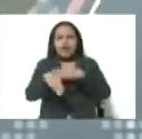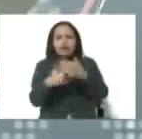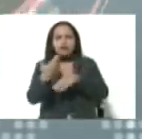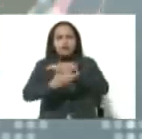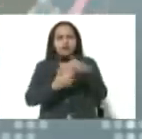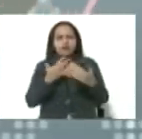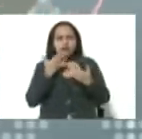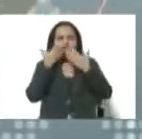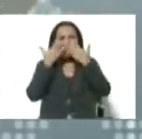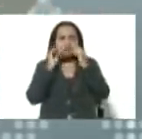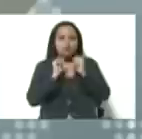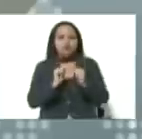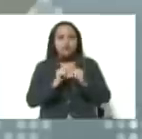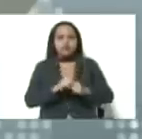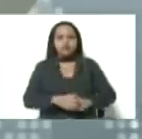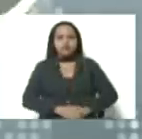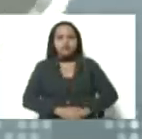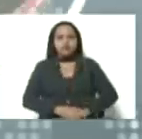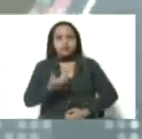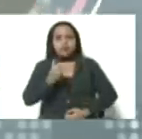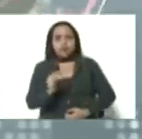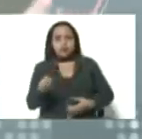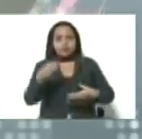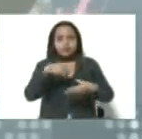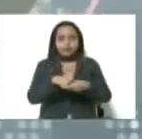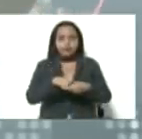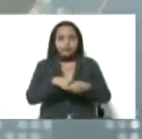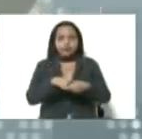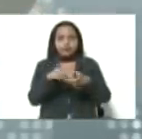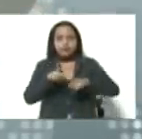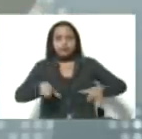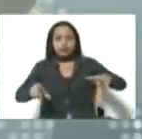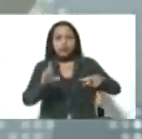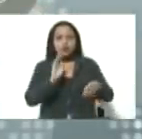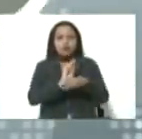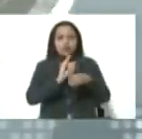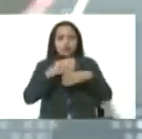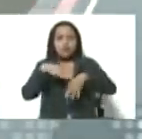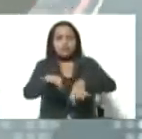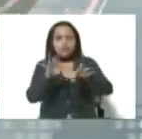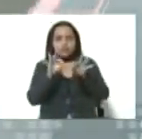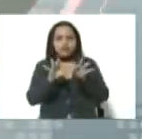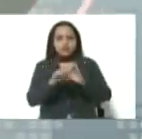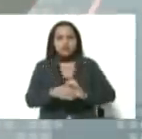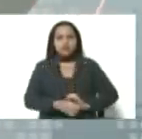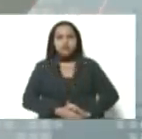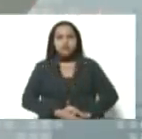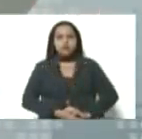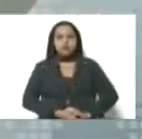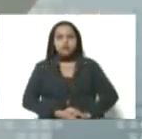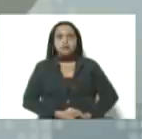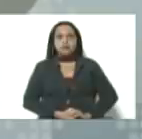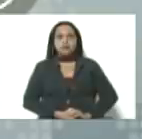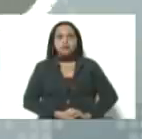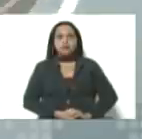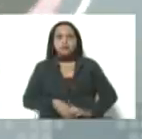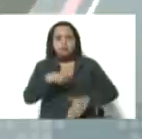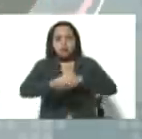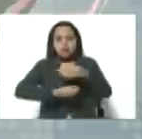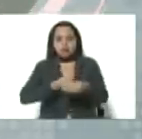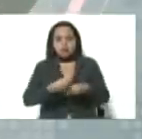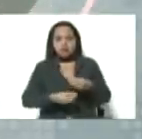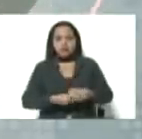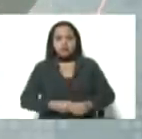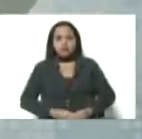respiratoria severa y fue ingresada en la unidad de cuidados intensivos para proceder a